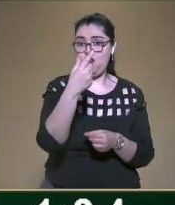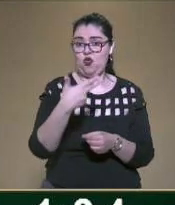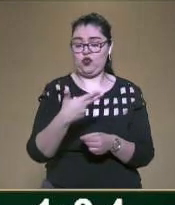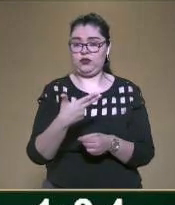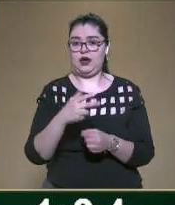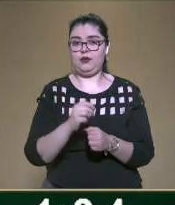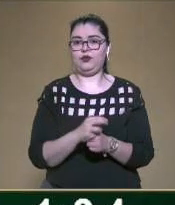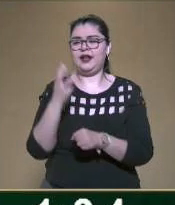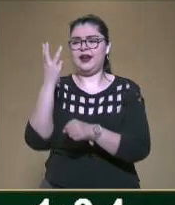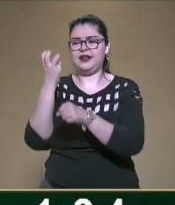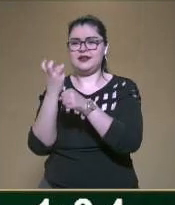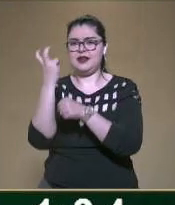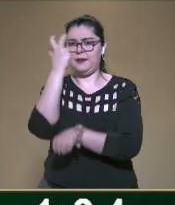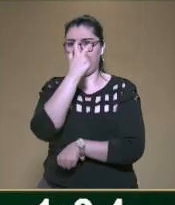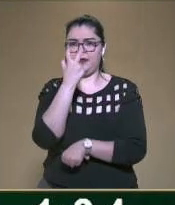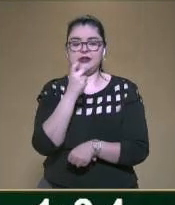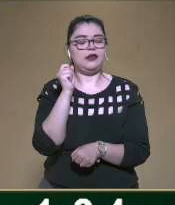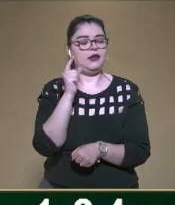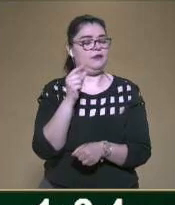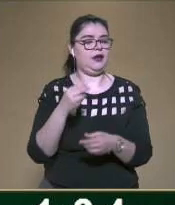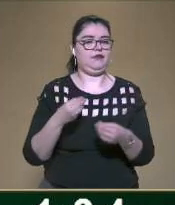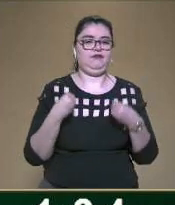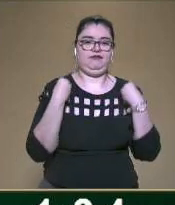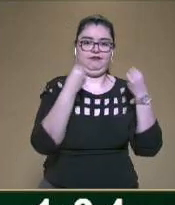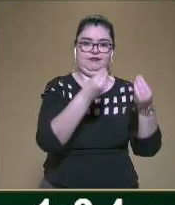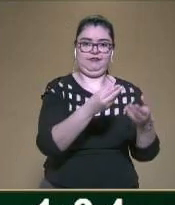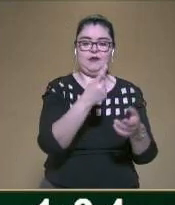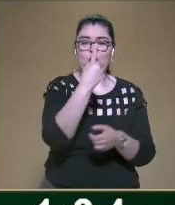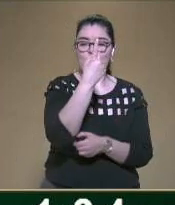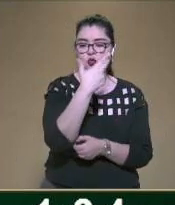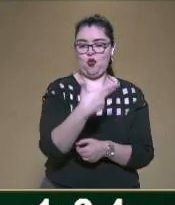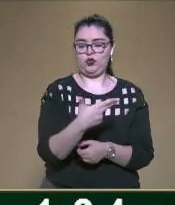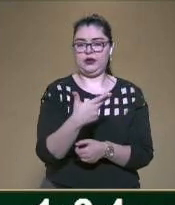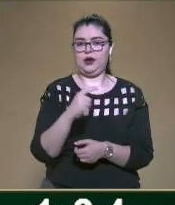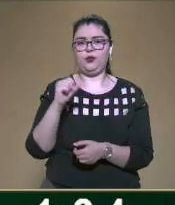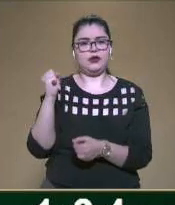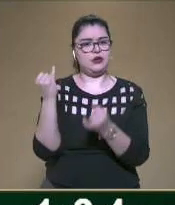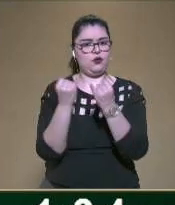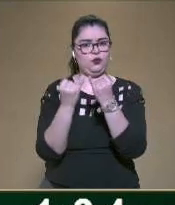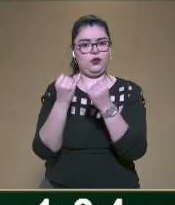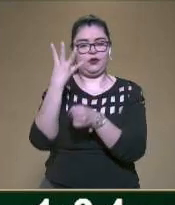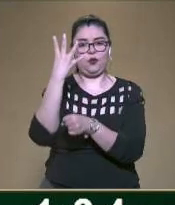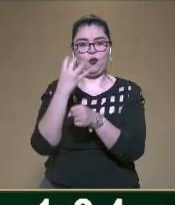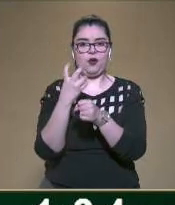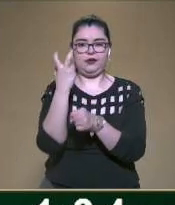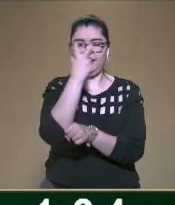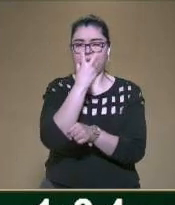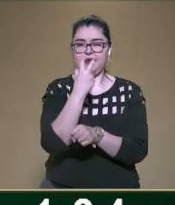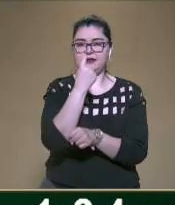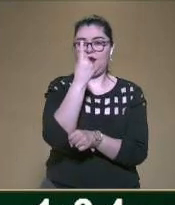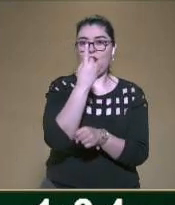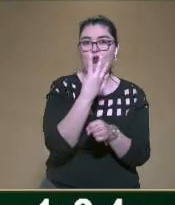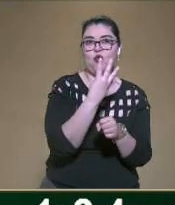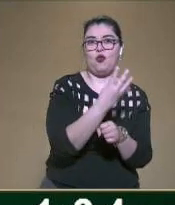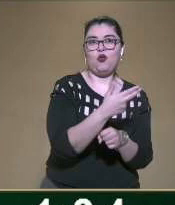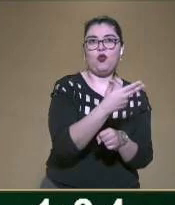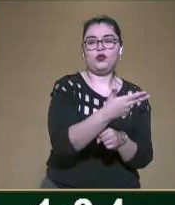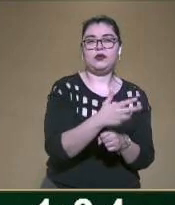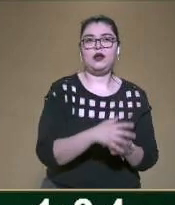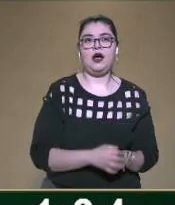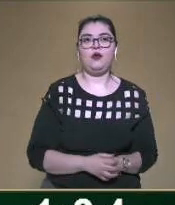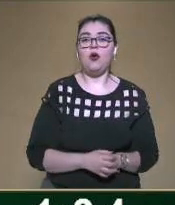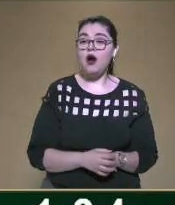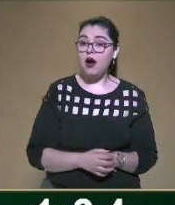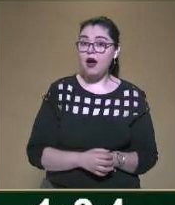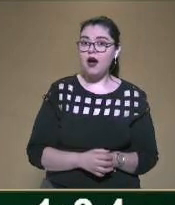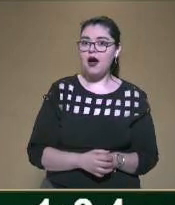pizza le vamos a dar al maestro Jaime y la última también le vamos a dar 1/8, ¿verdad? Hoy me tocó 1/8 de cada pizza,